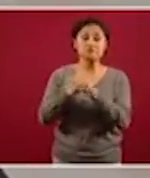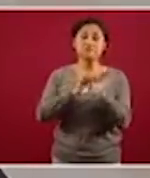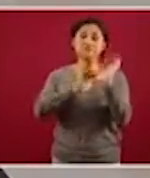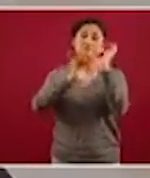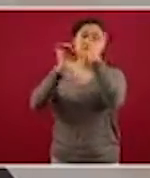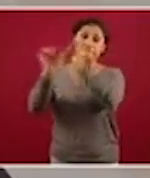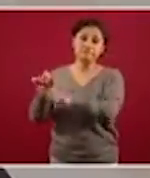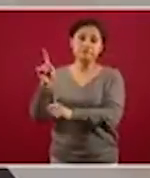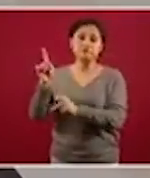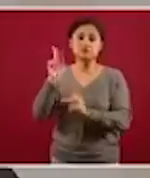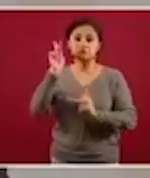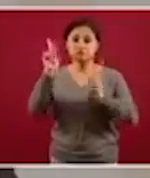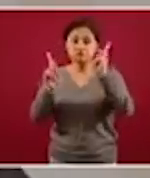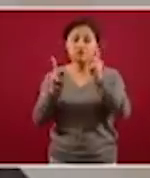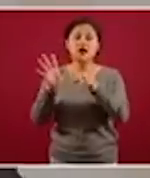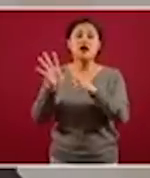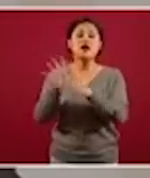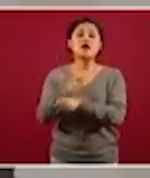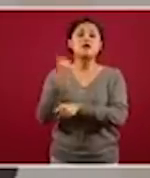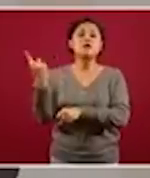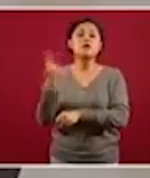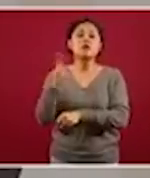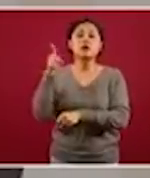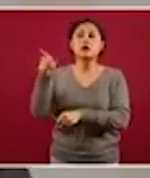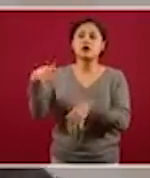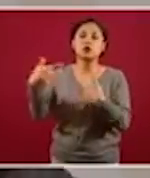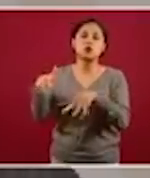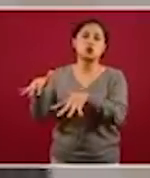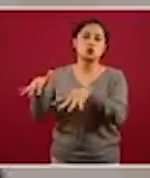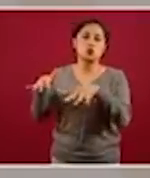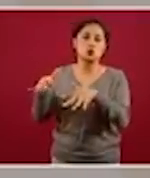los atractivos arqueológicos y culturales.